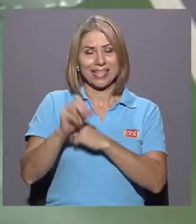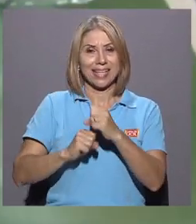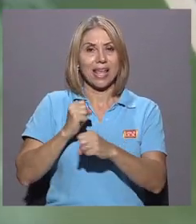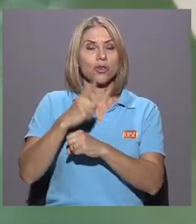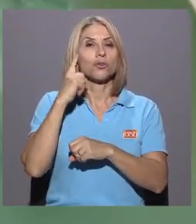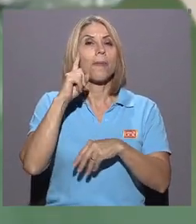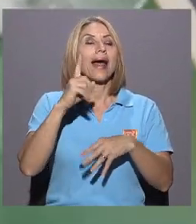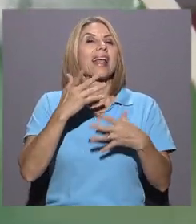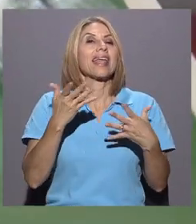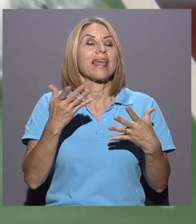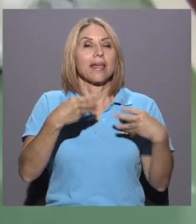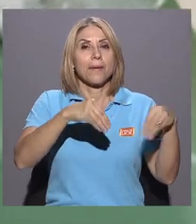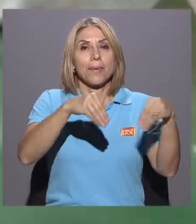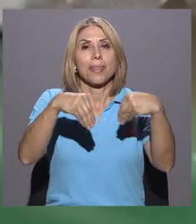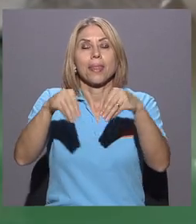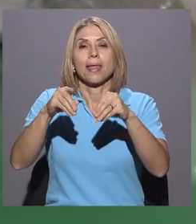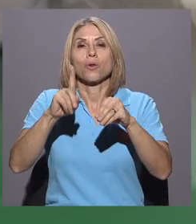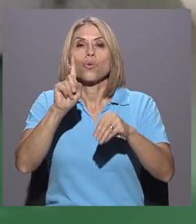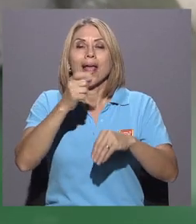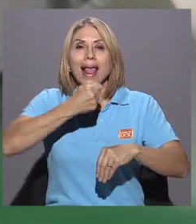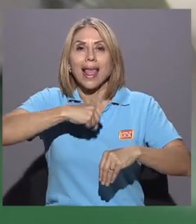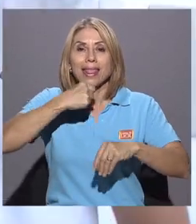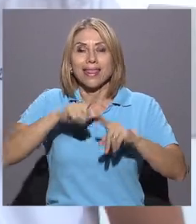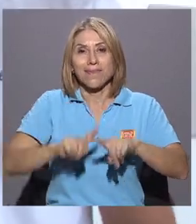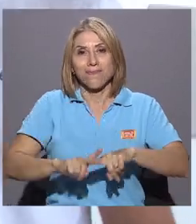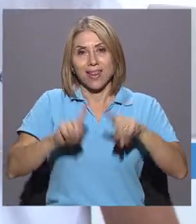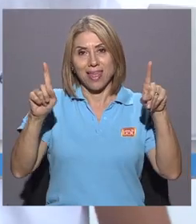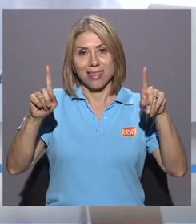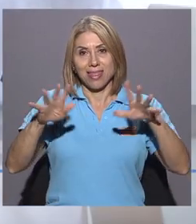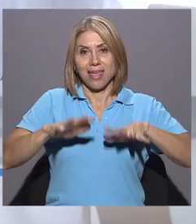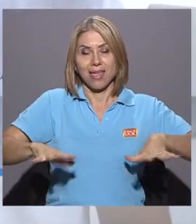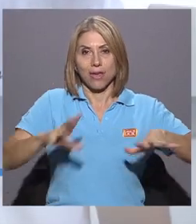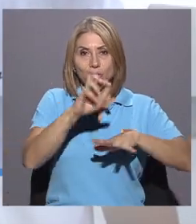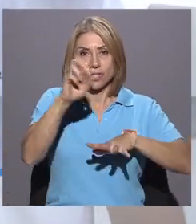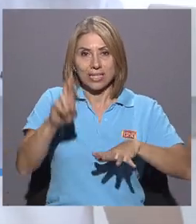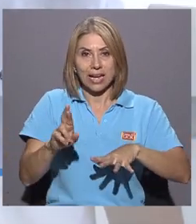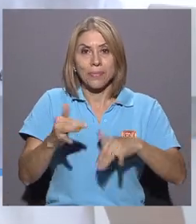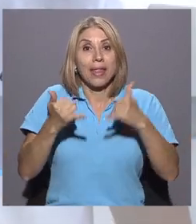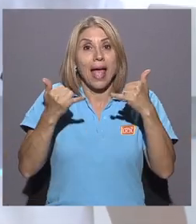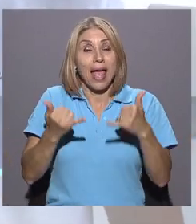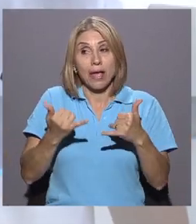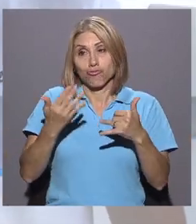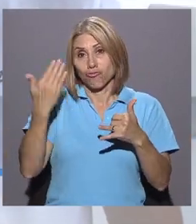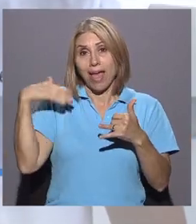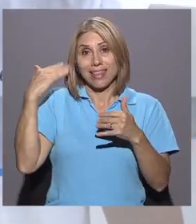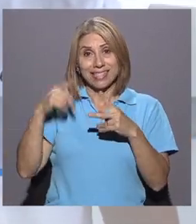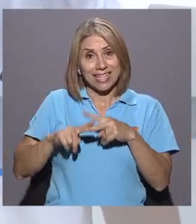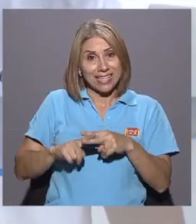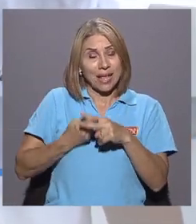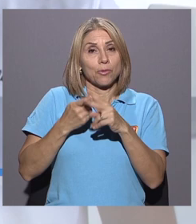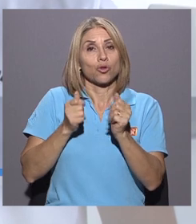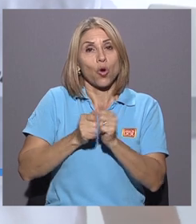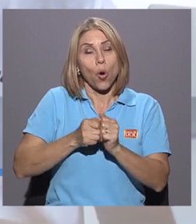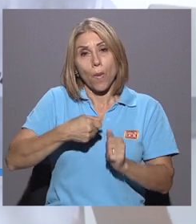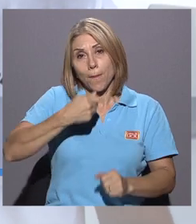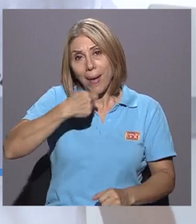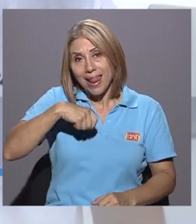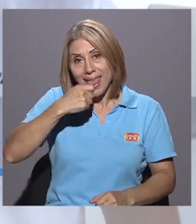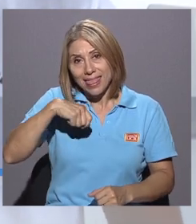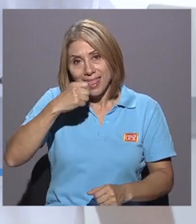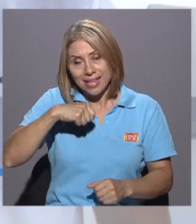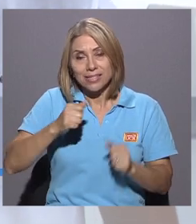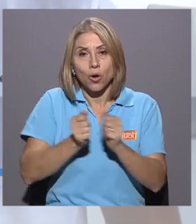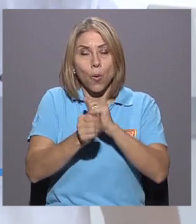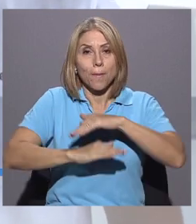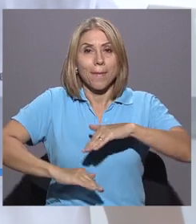bastante diferente pues, en el mercado costarricense. Hoy en día, bueno, empezamos únicamente con la línea de paletas. Nuestro fuerte es las paletas a base láctea,